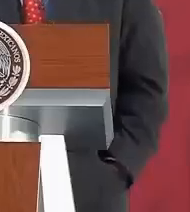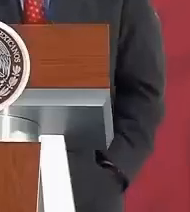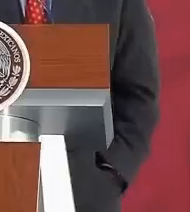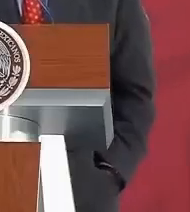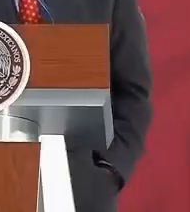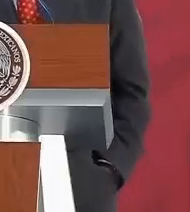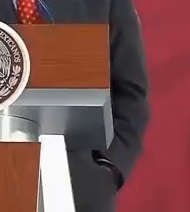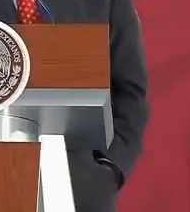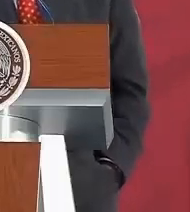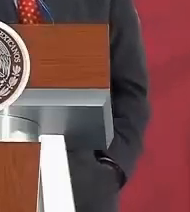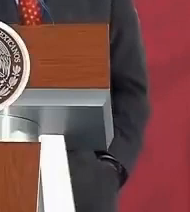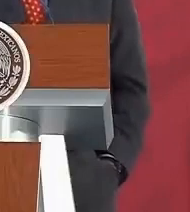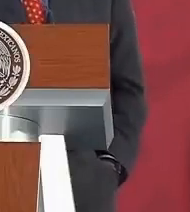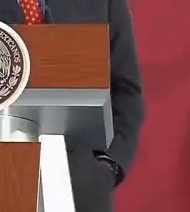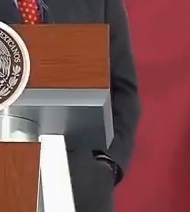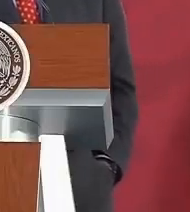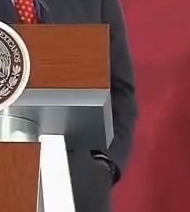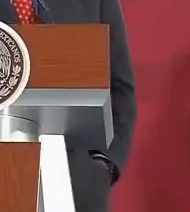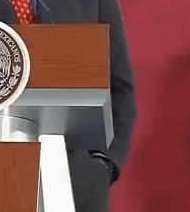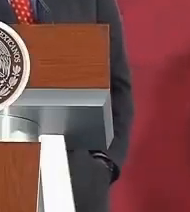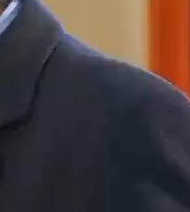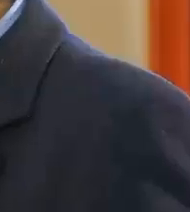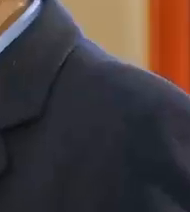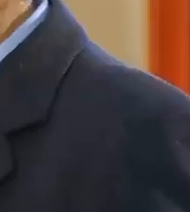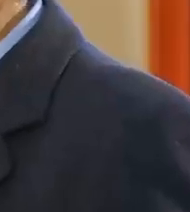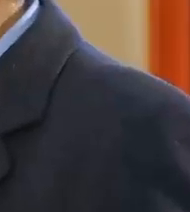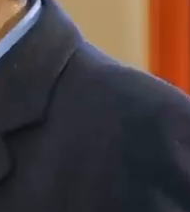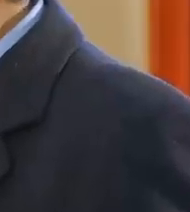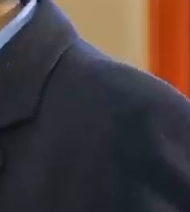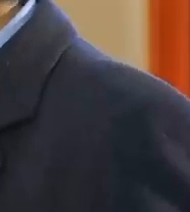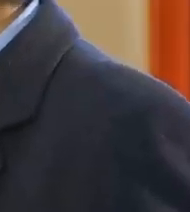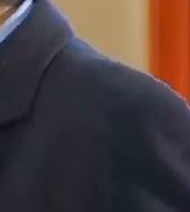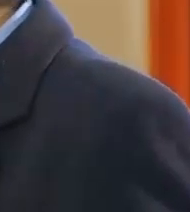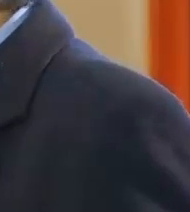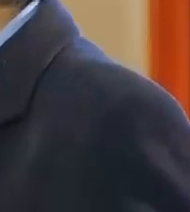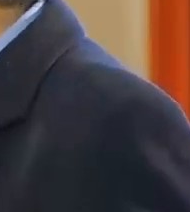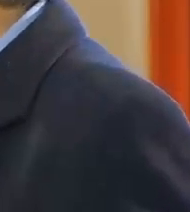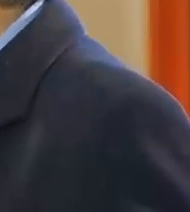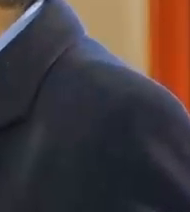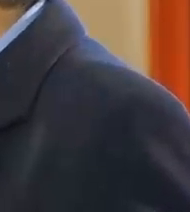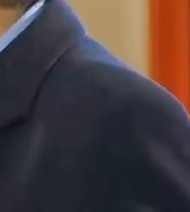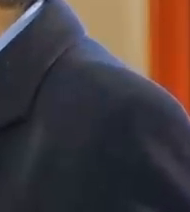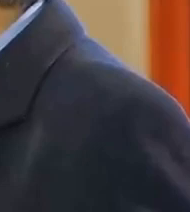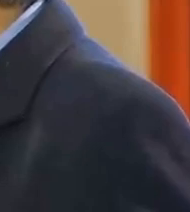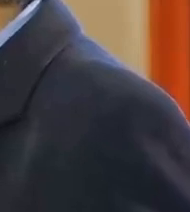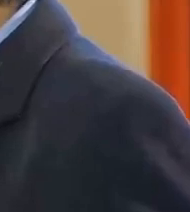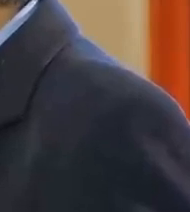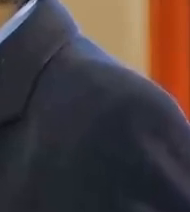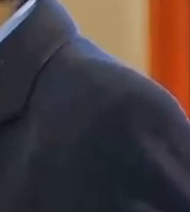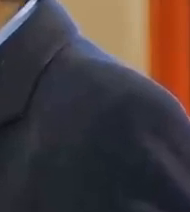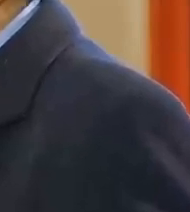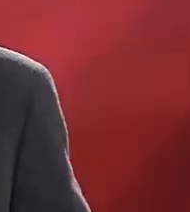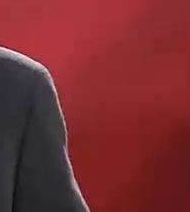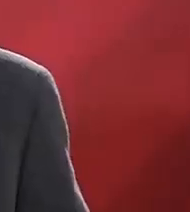estamos importando, porque fue un fracaso la política neoliberal y